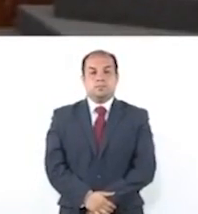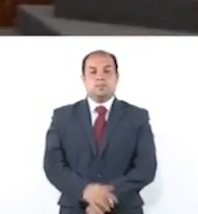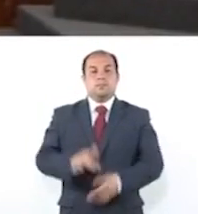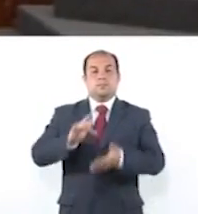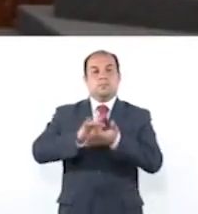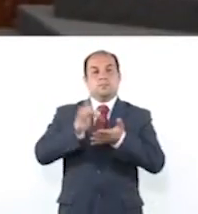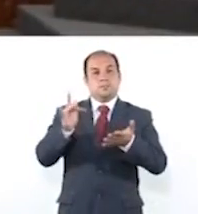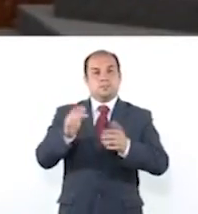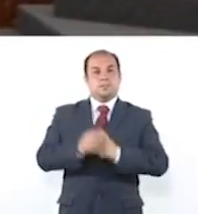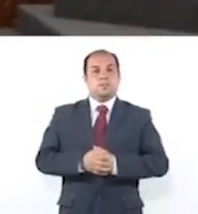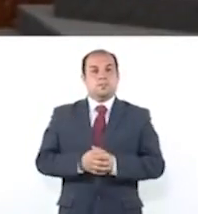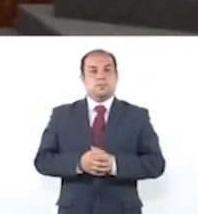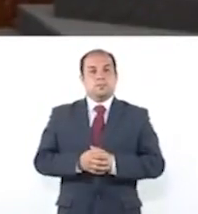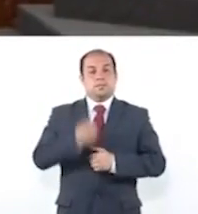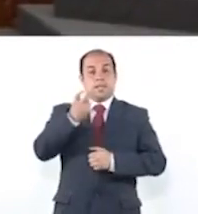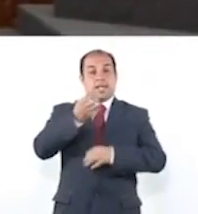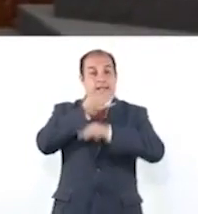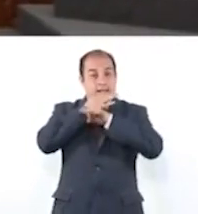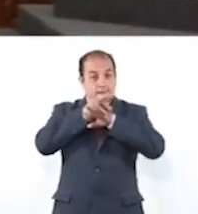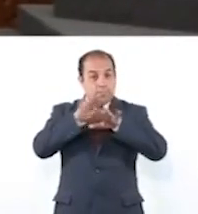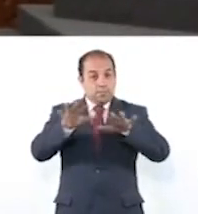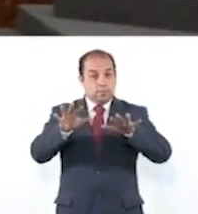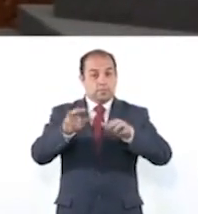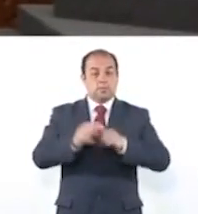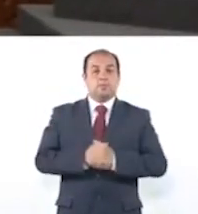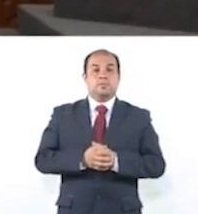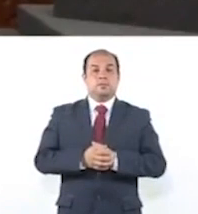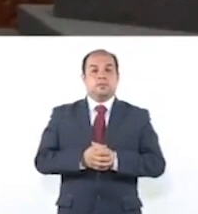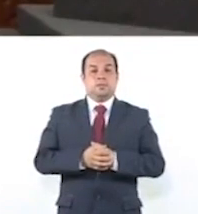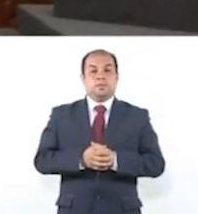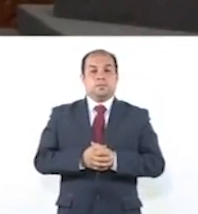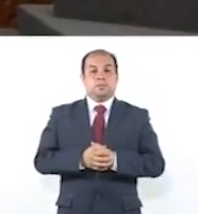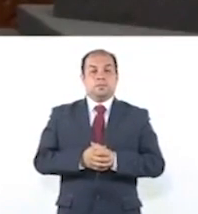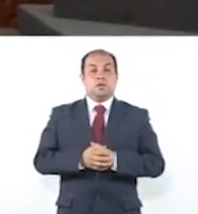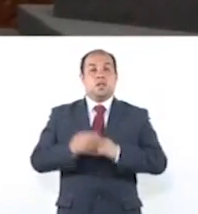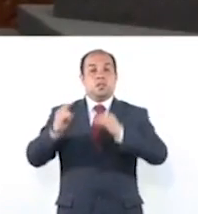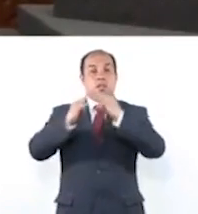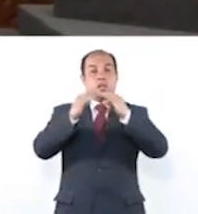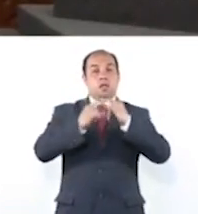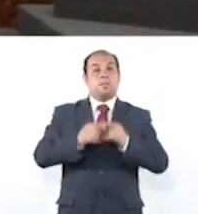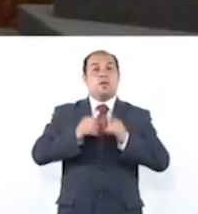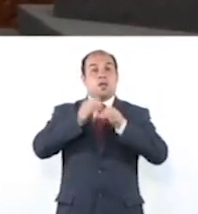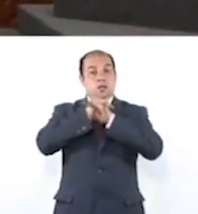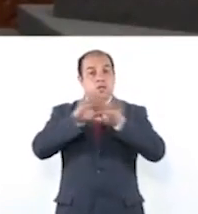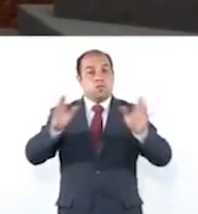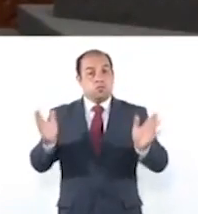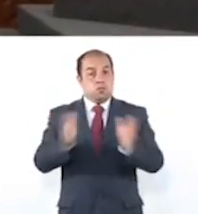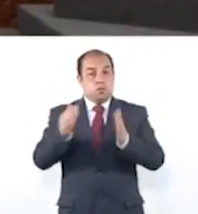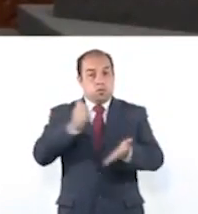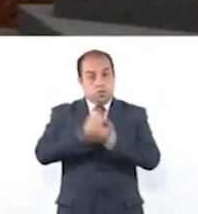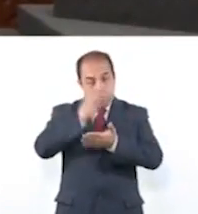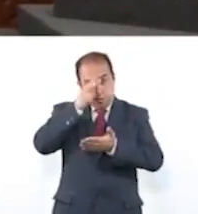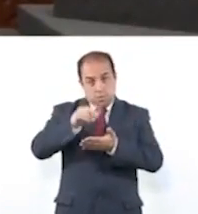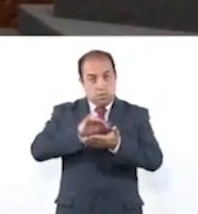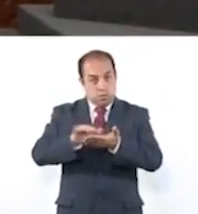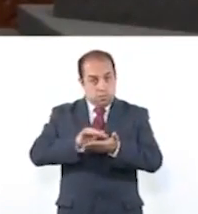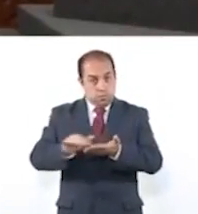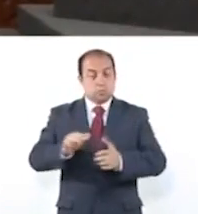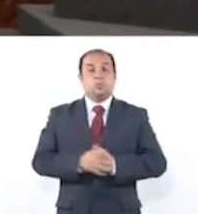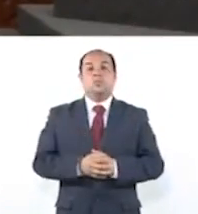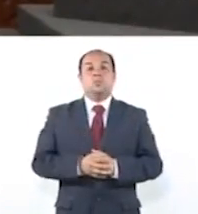Muchas gracias. Pues este es el anuncio de la gran campaña de fomento a la lectura en la Ciudad de México.